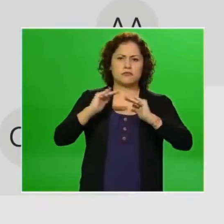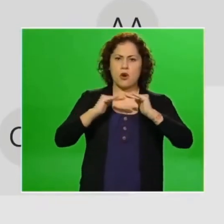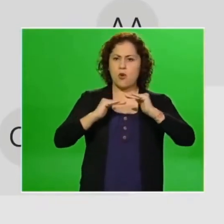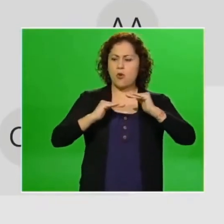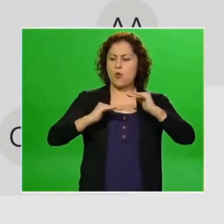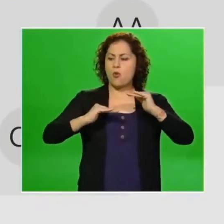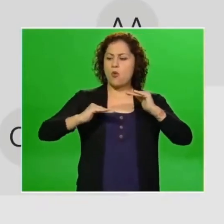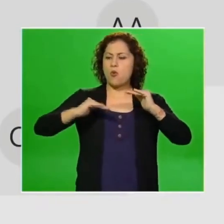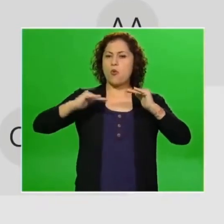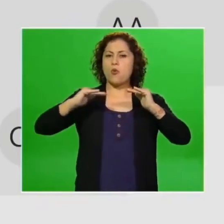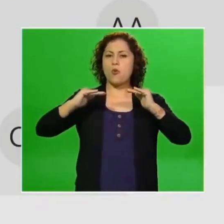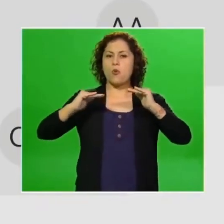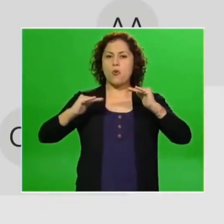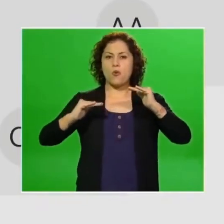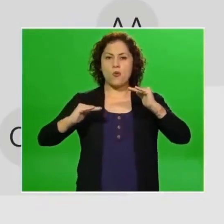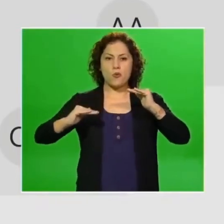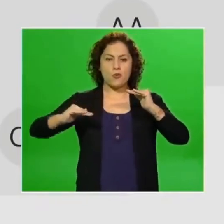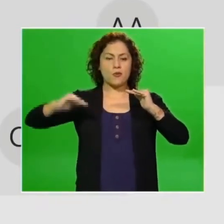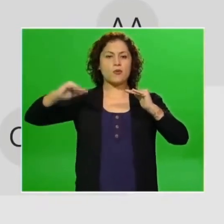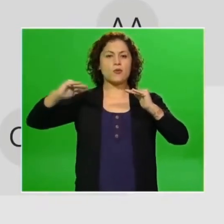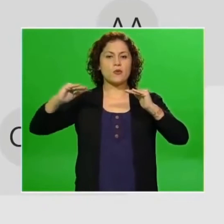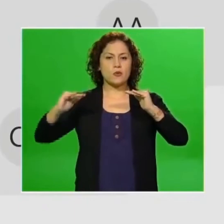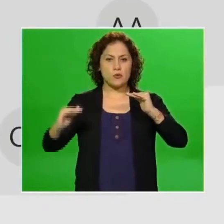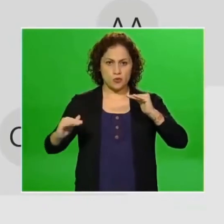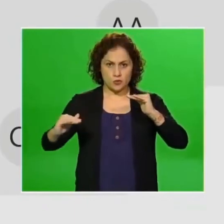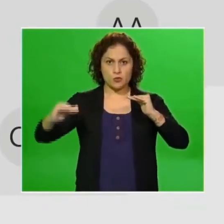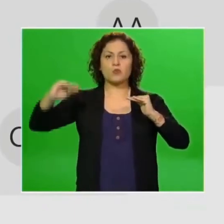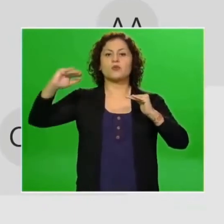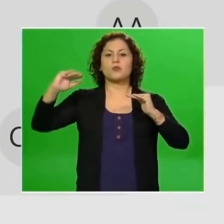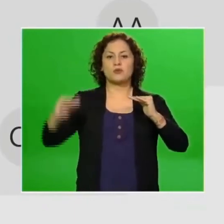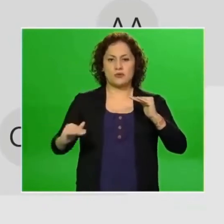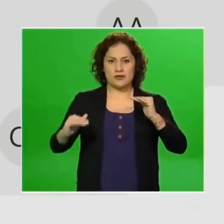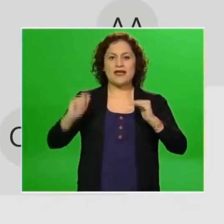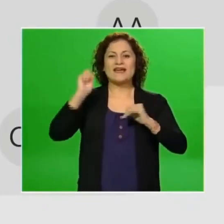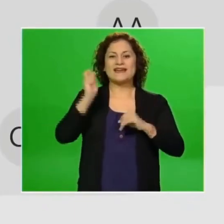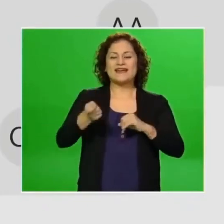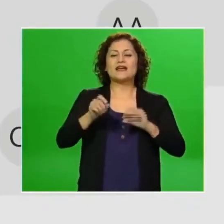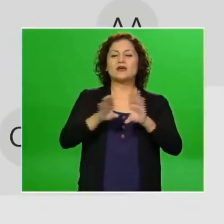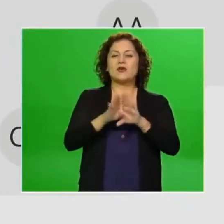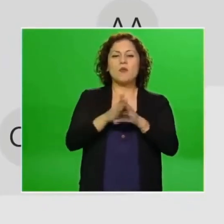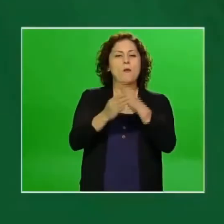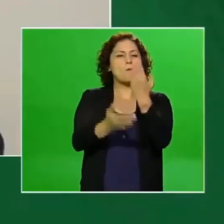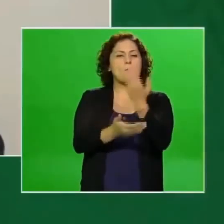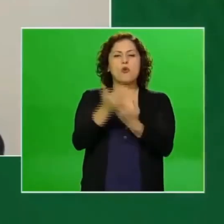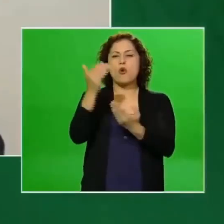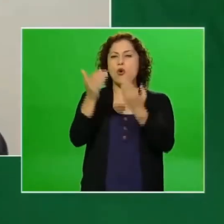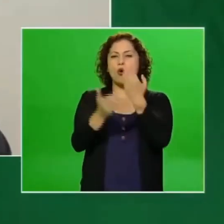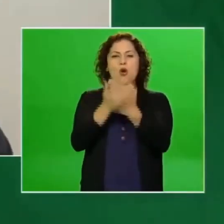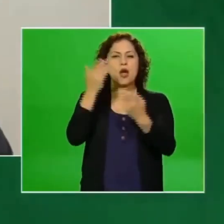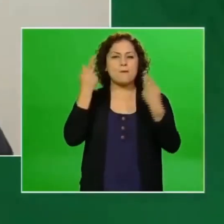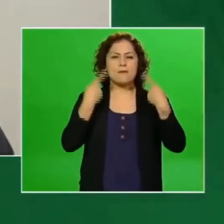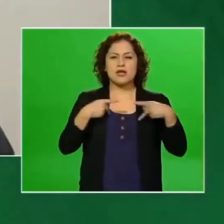tiene un comportamiento ondulante y además en este caso basal, es decir, con pocos casos, con poca